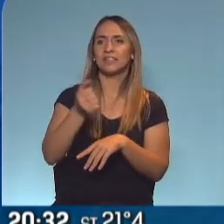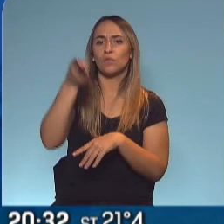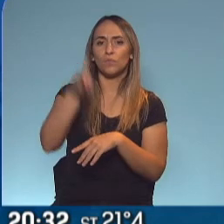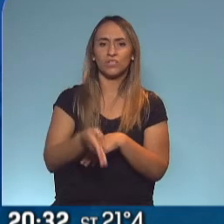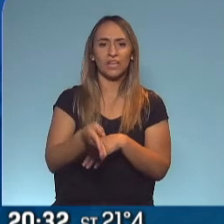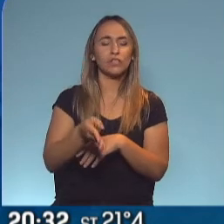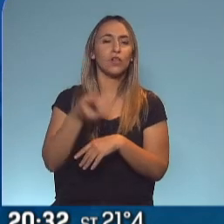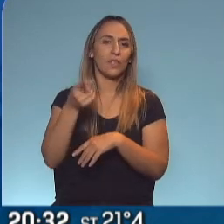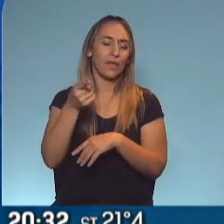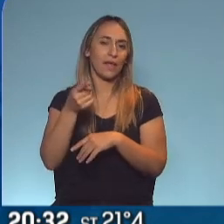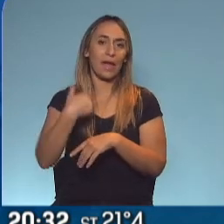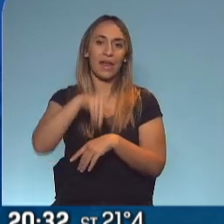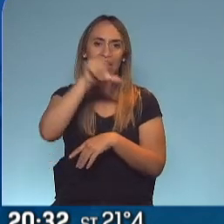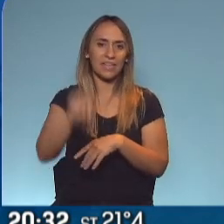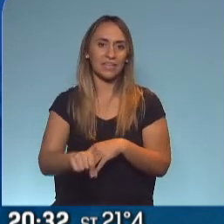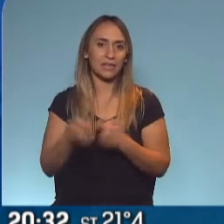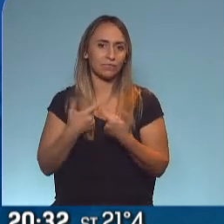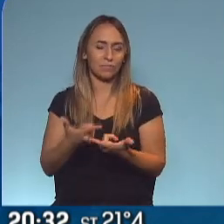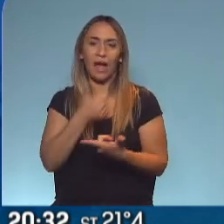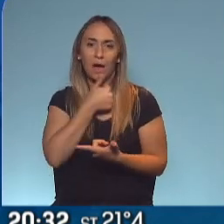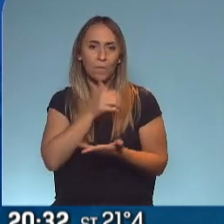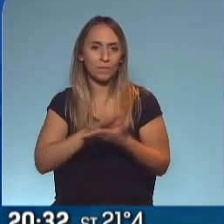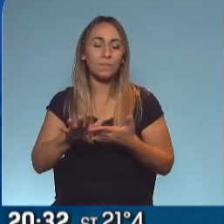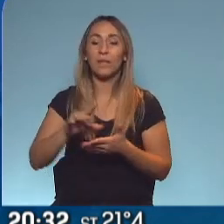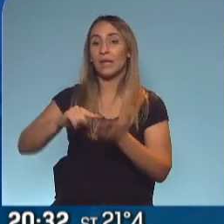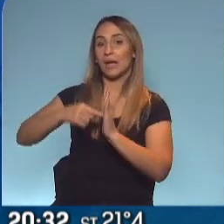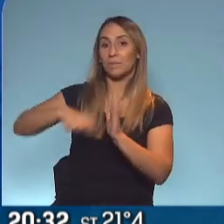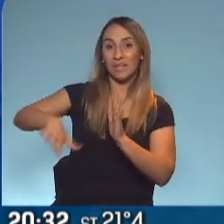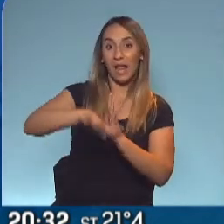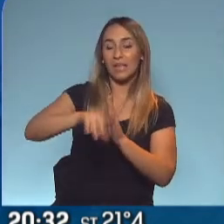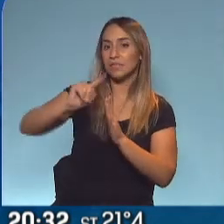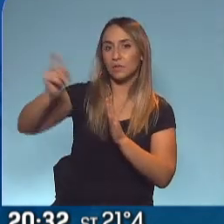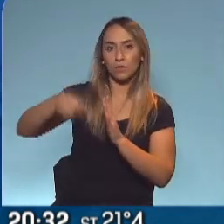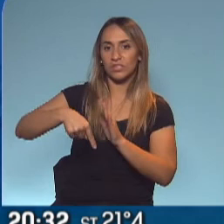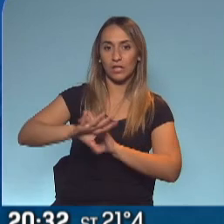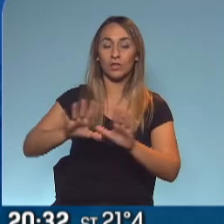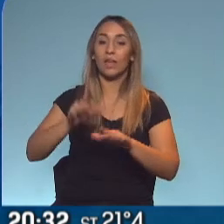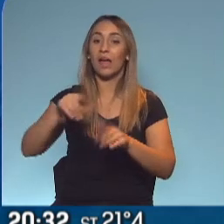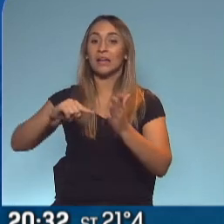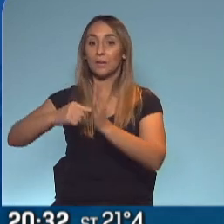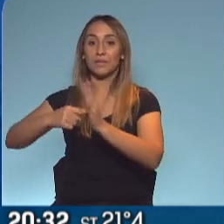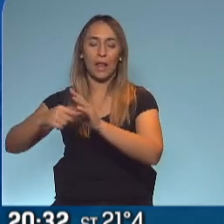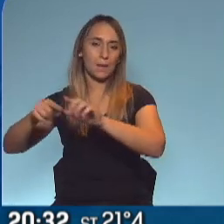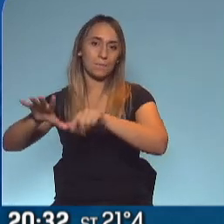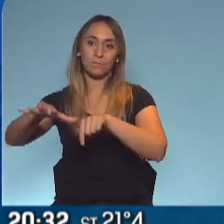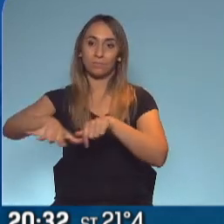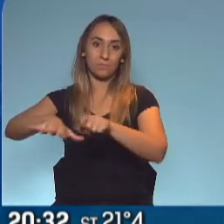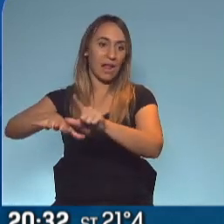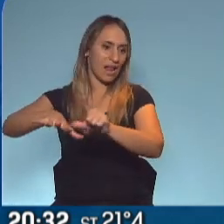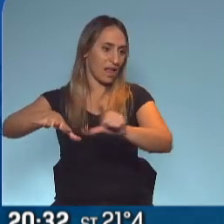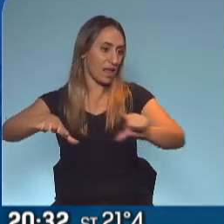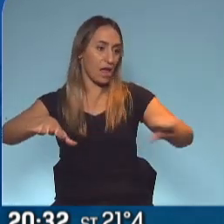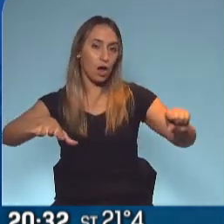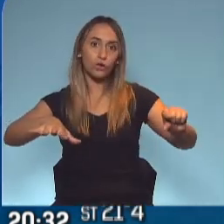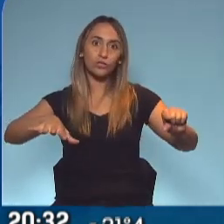saneamiento? Capital Federal tiene 100% de agua y cloaca. Sí. A medida que te alejas, empieza la asimetría, empieza